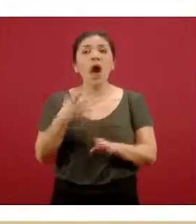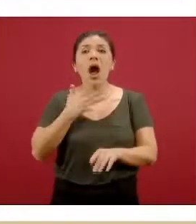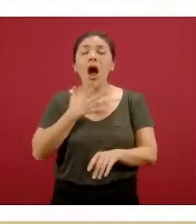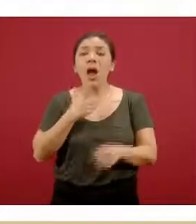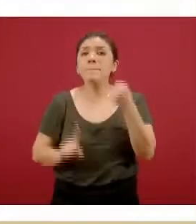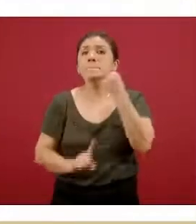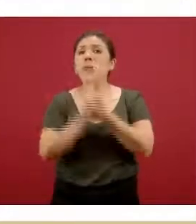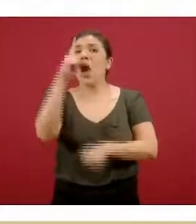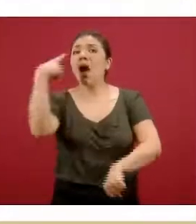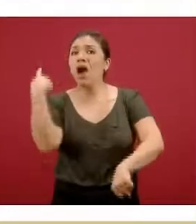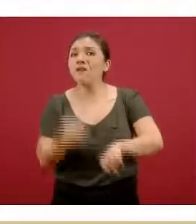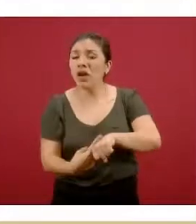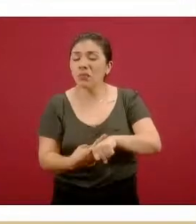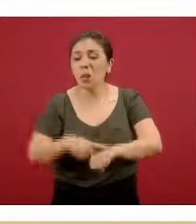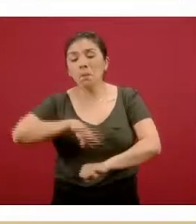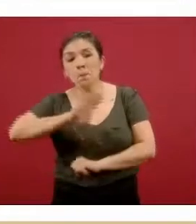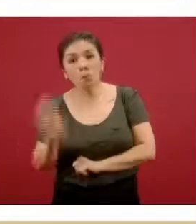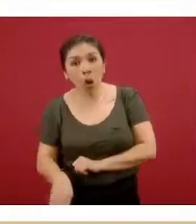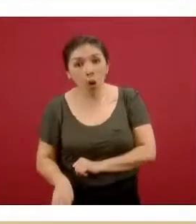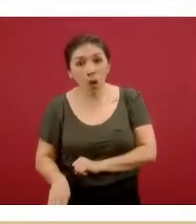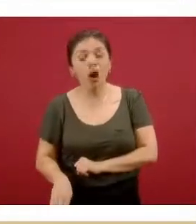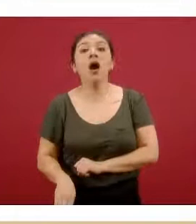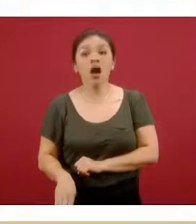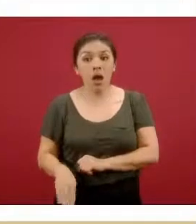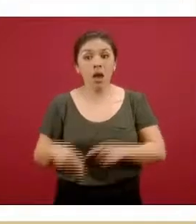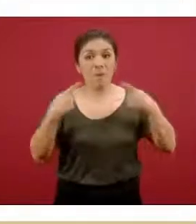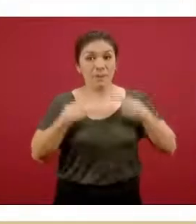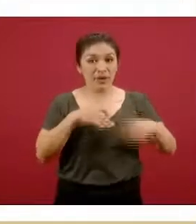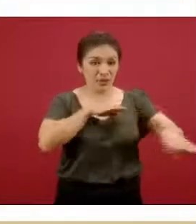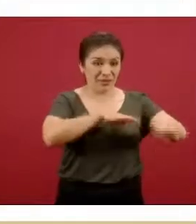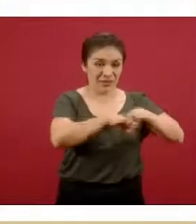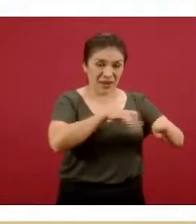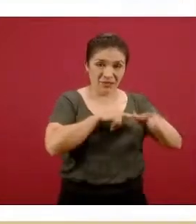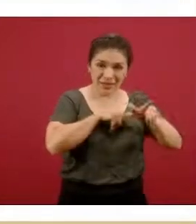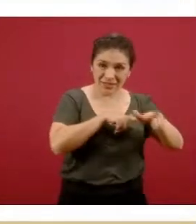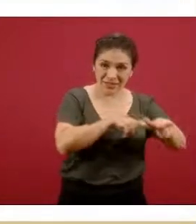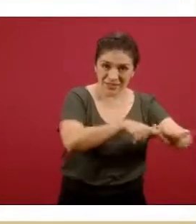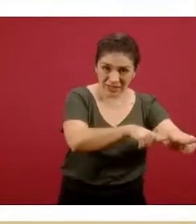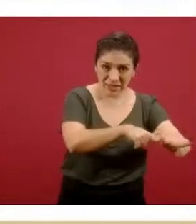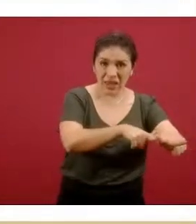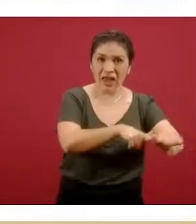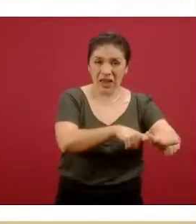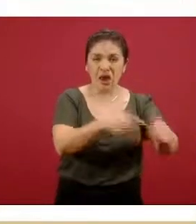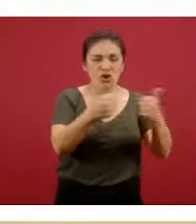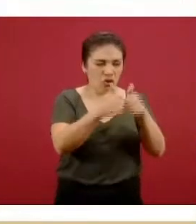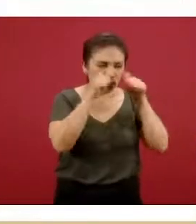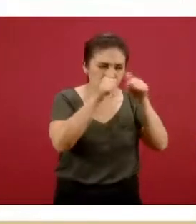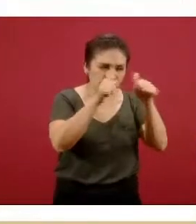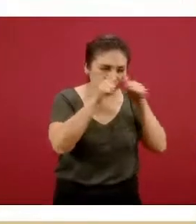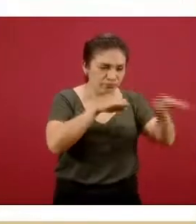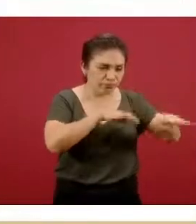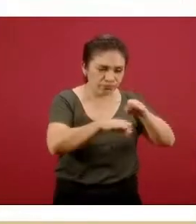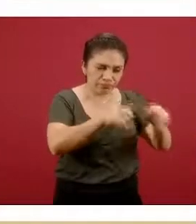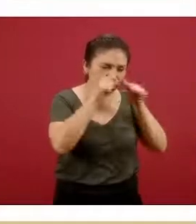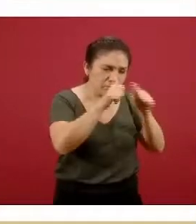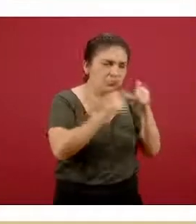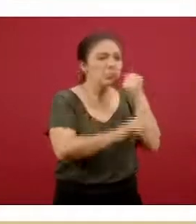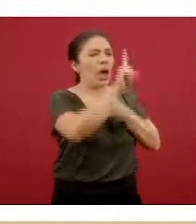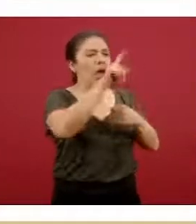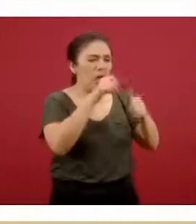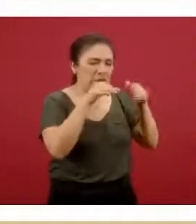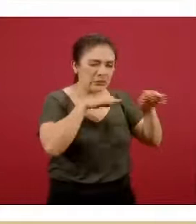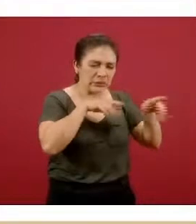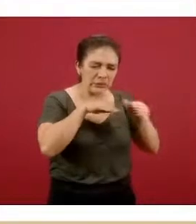enfermaron y fallecieron, de los trabajadores que se quedaron en activo atendiendo los diferentes